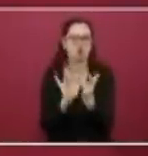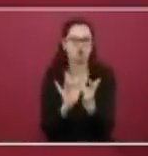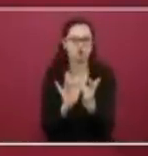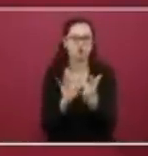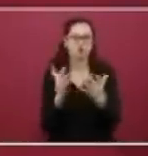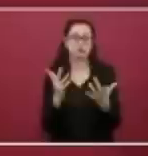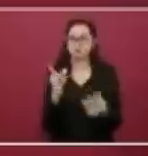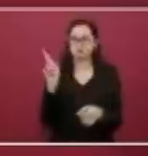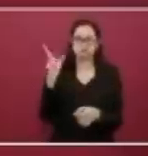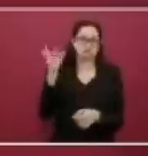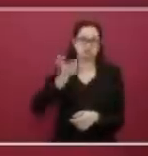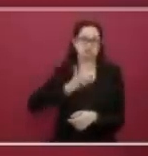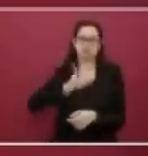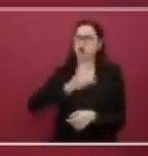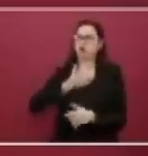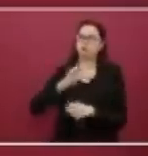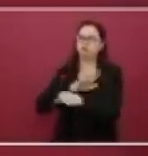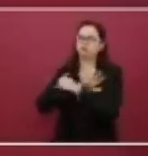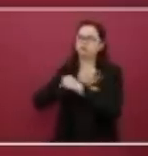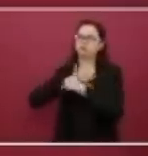zócalo bien